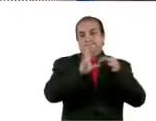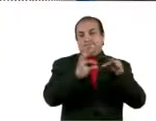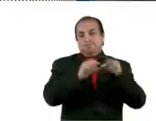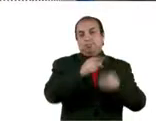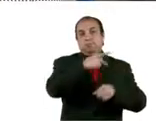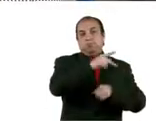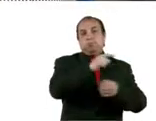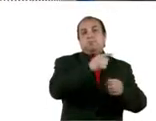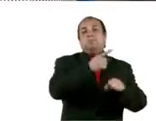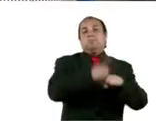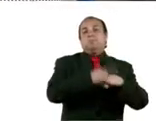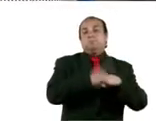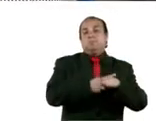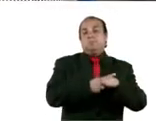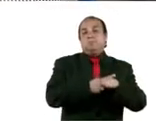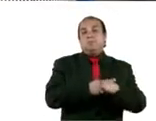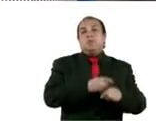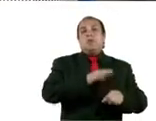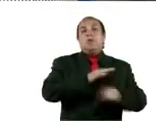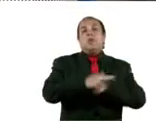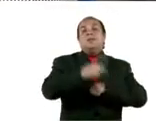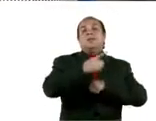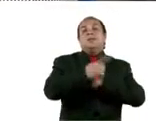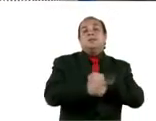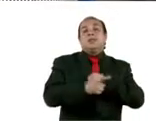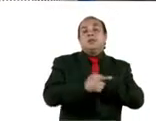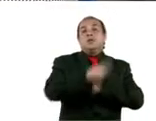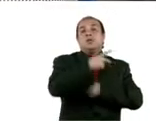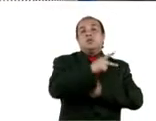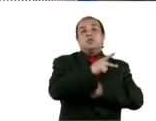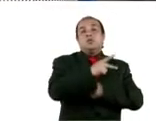y la afectación en